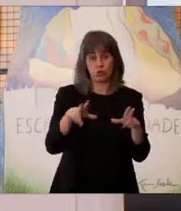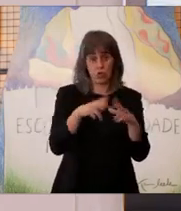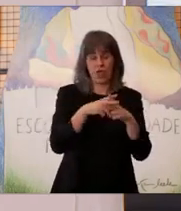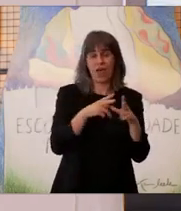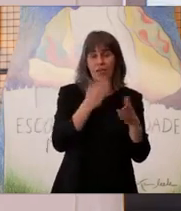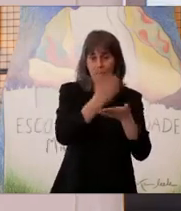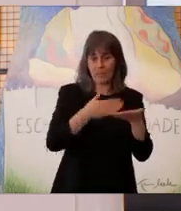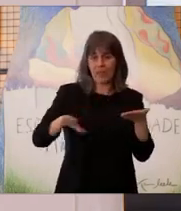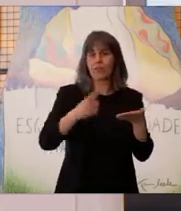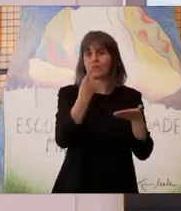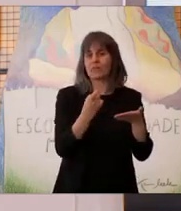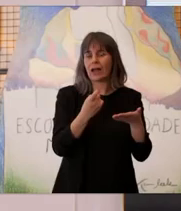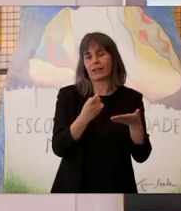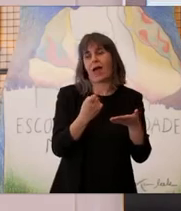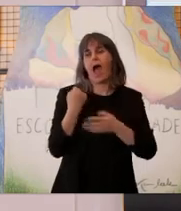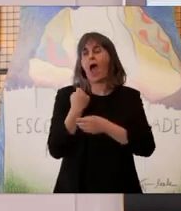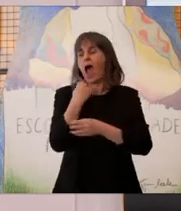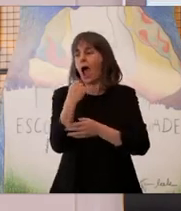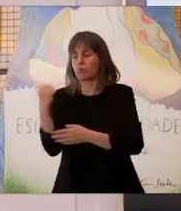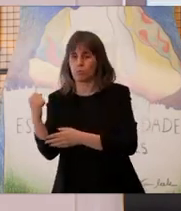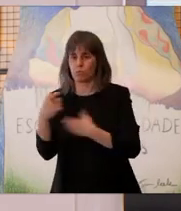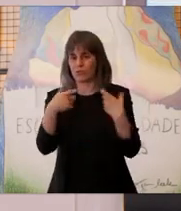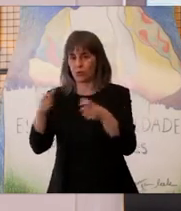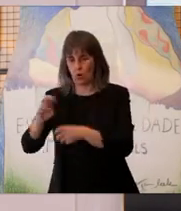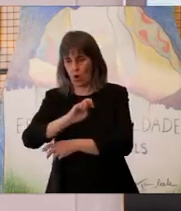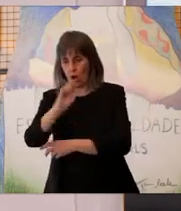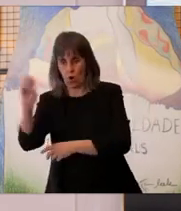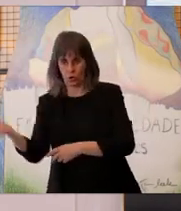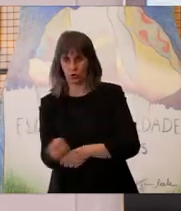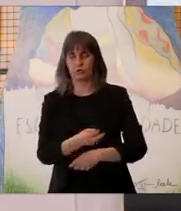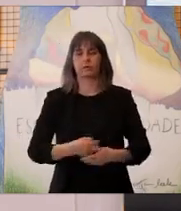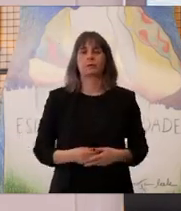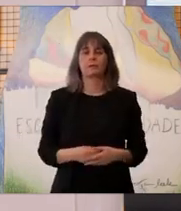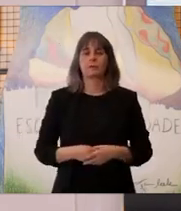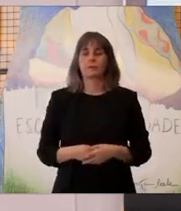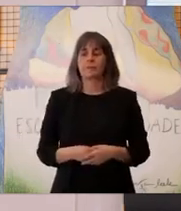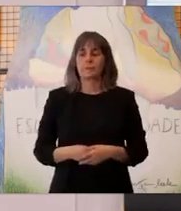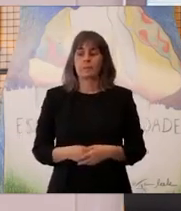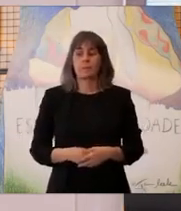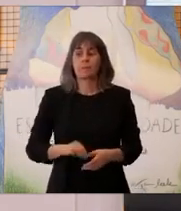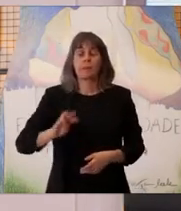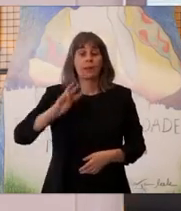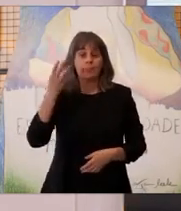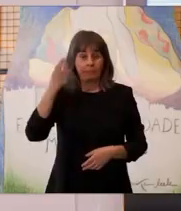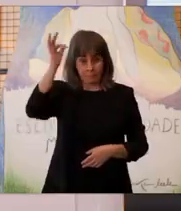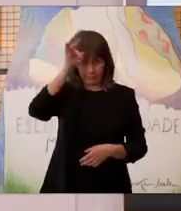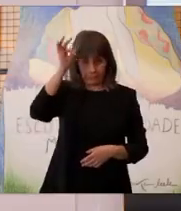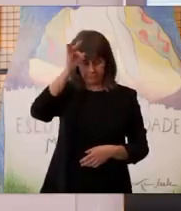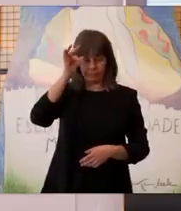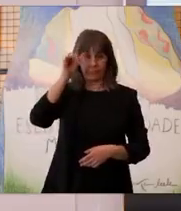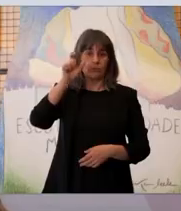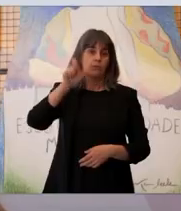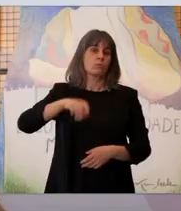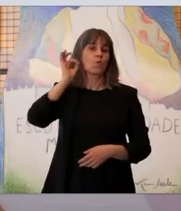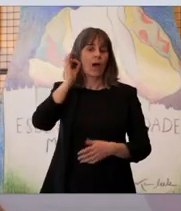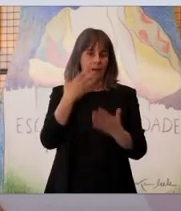grave déficit de legitimidad y la tercera teórica que que quería utilizar